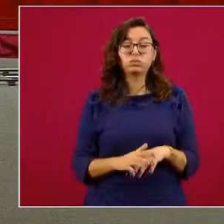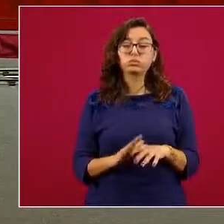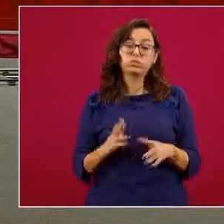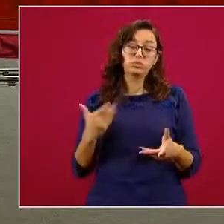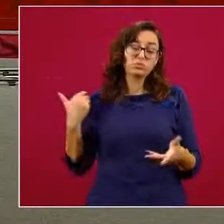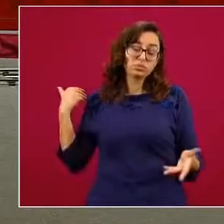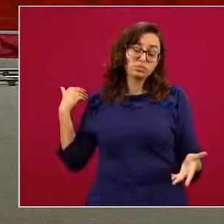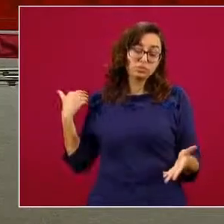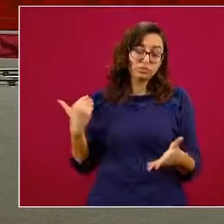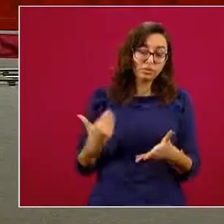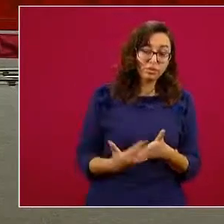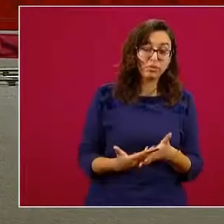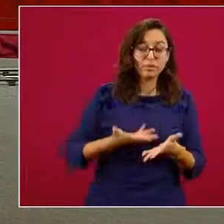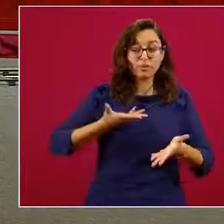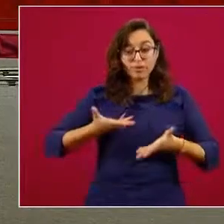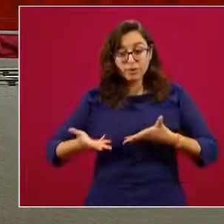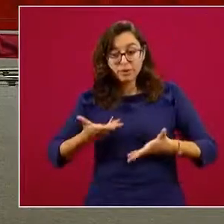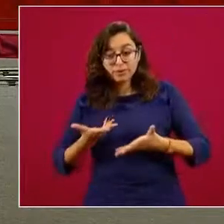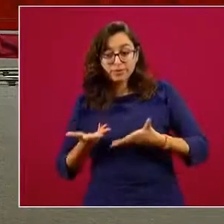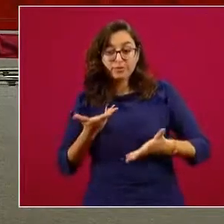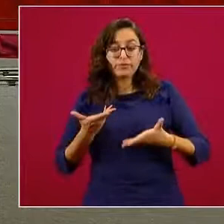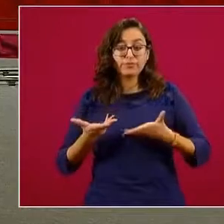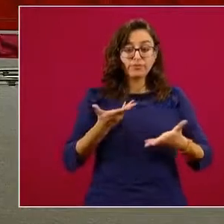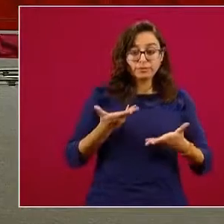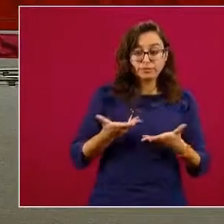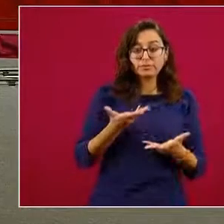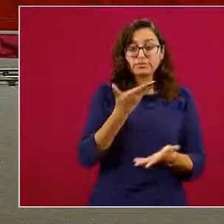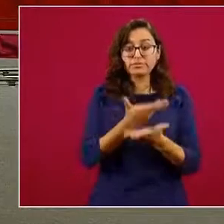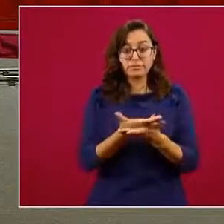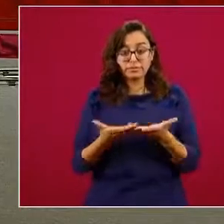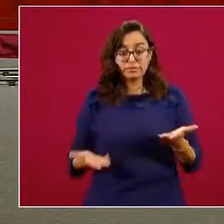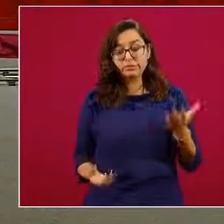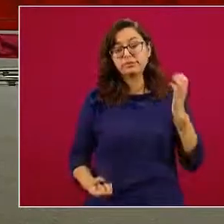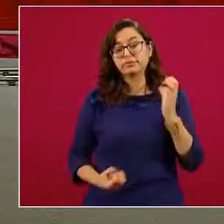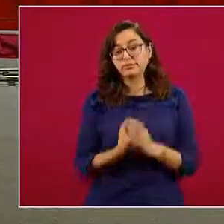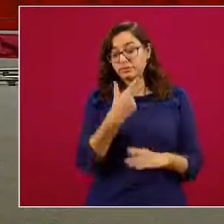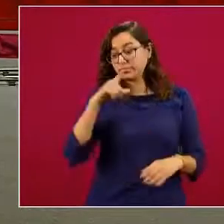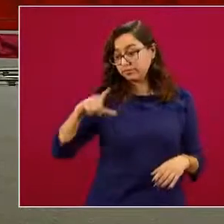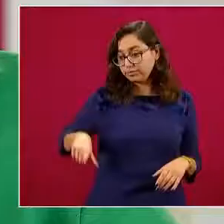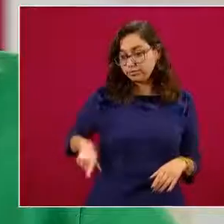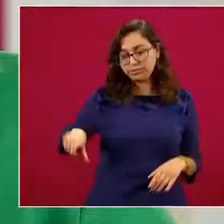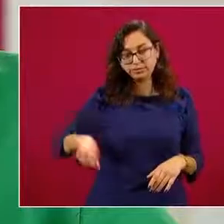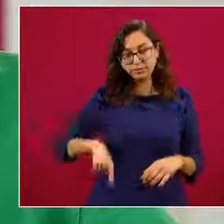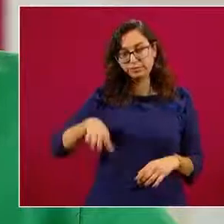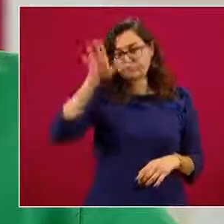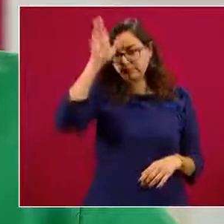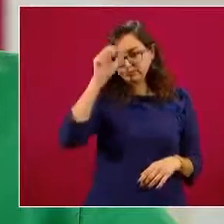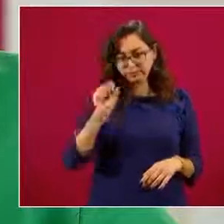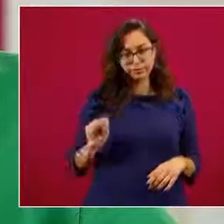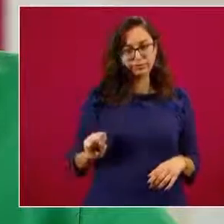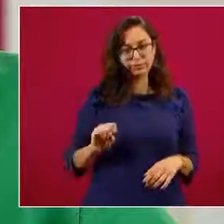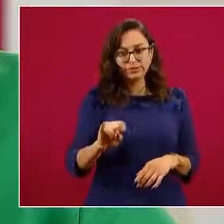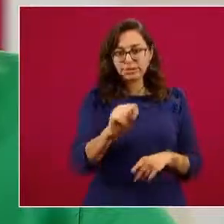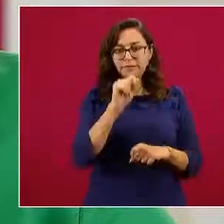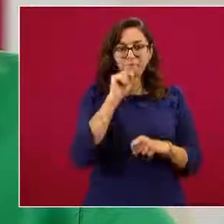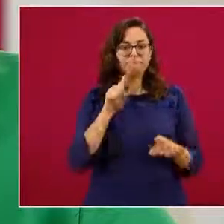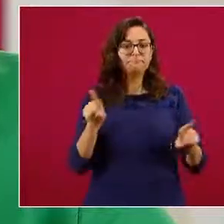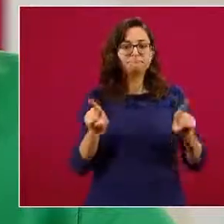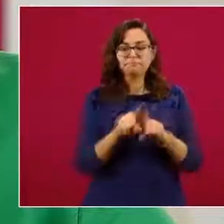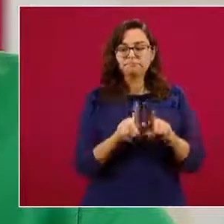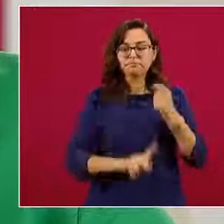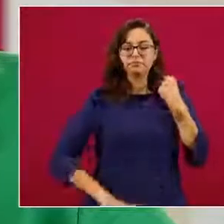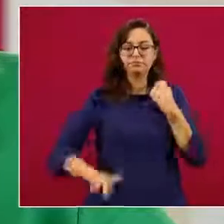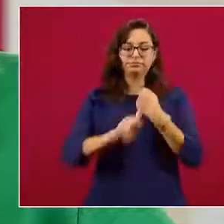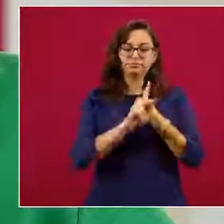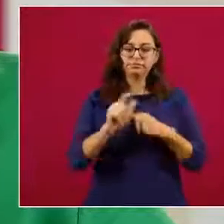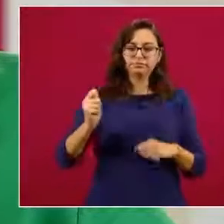que se negoció durante un tiempo, pero se cerró con este gobierno. Y también tenemos países como Canadá, sobre todo,